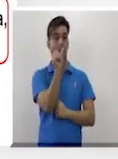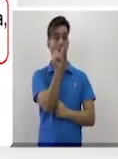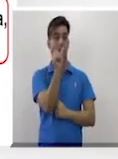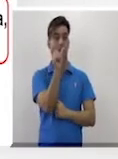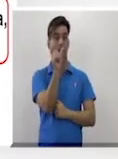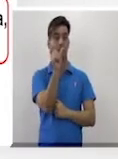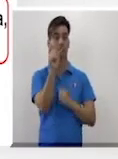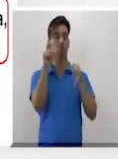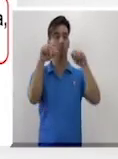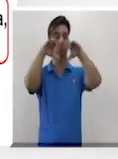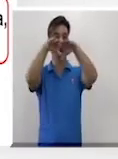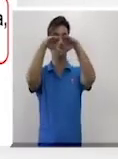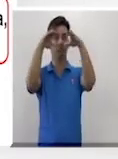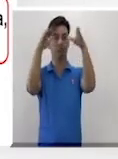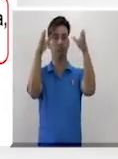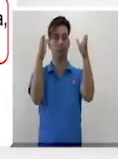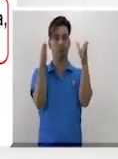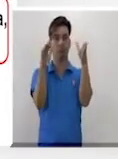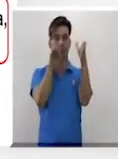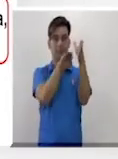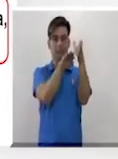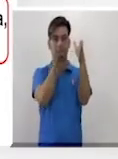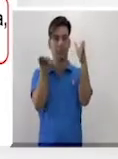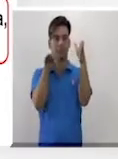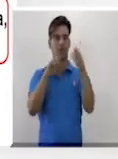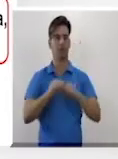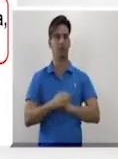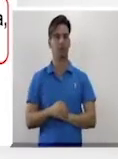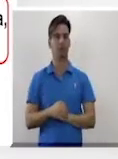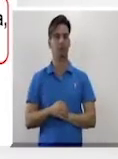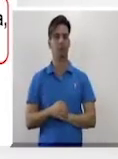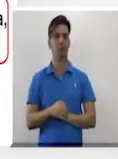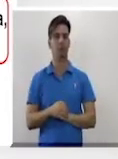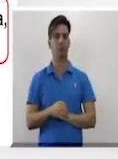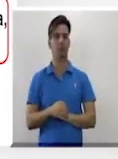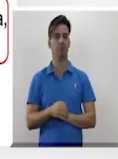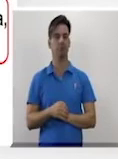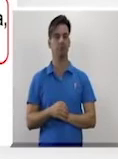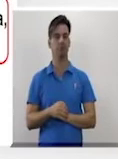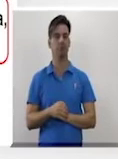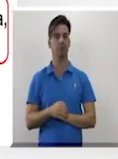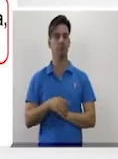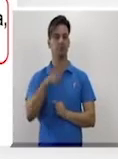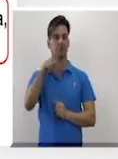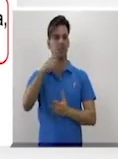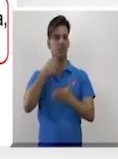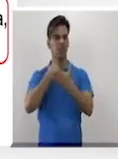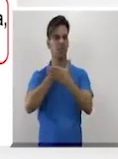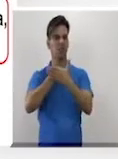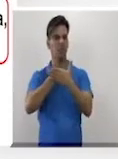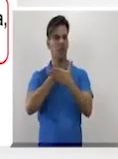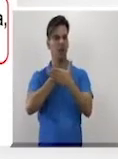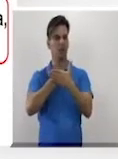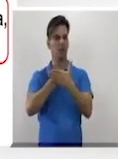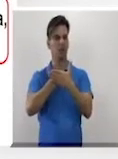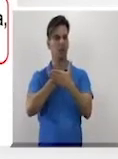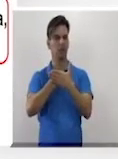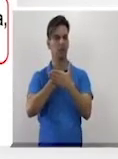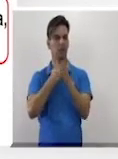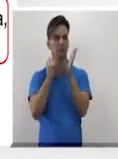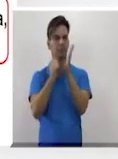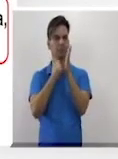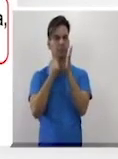mitad de una esfera. Si es una pieza maciza, estamos hablando